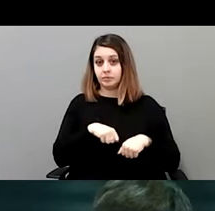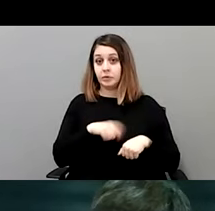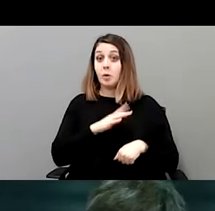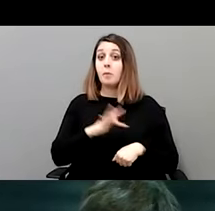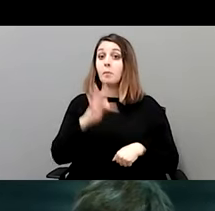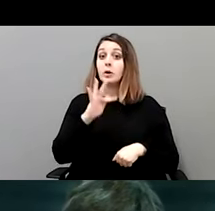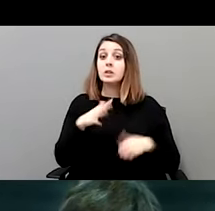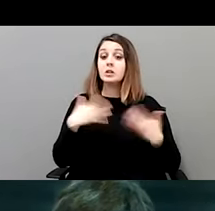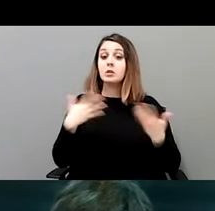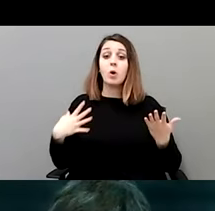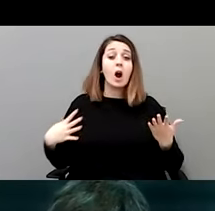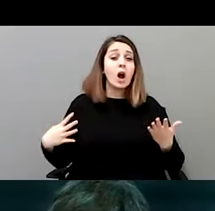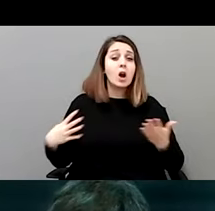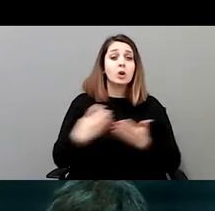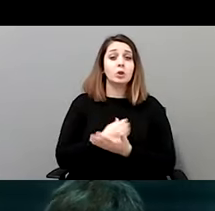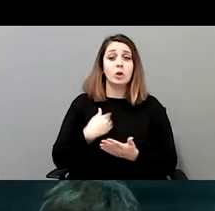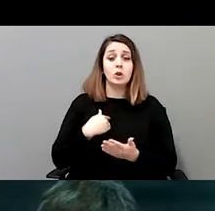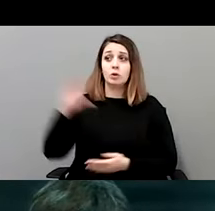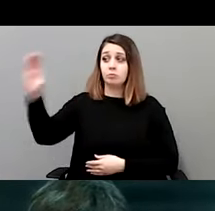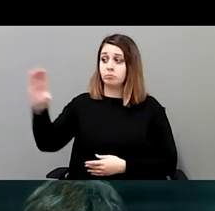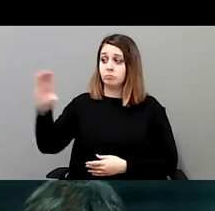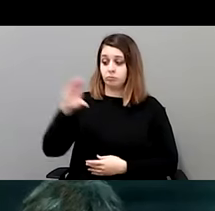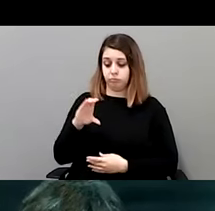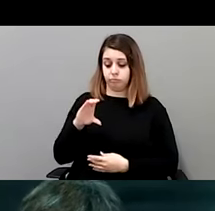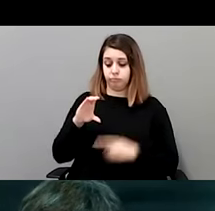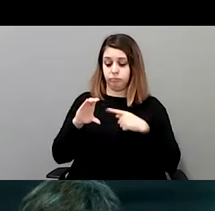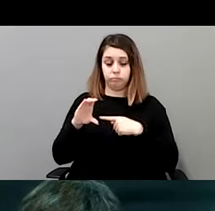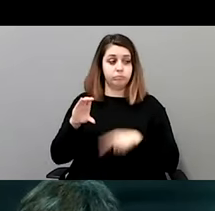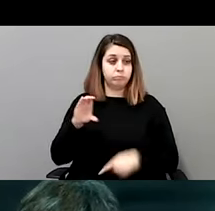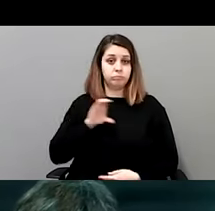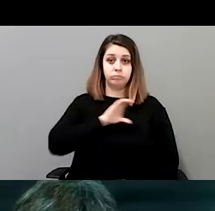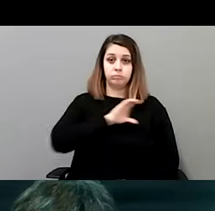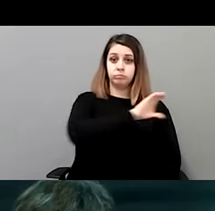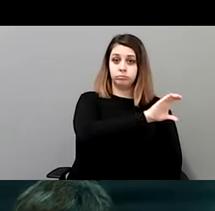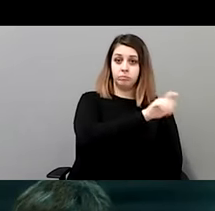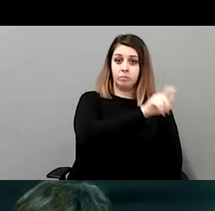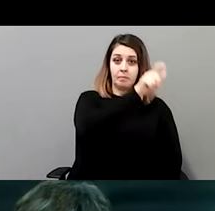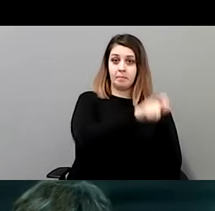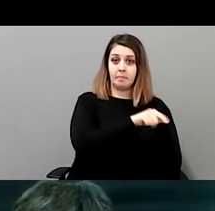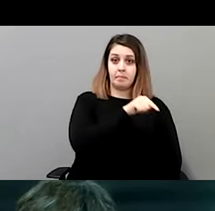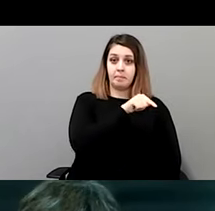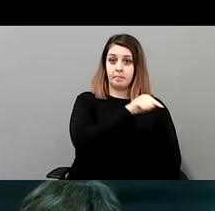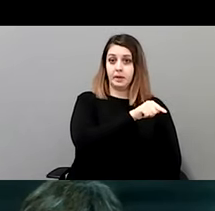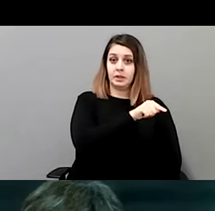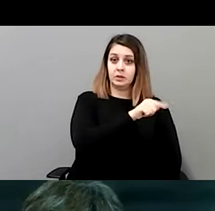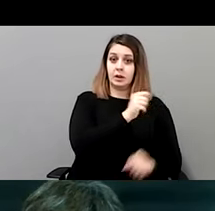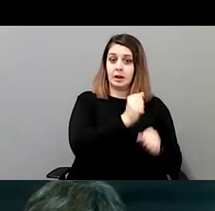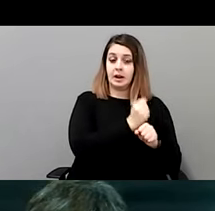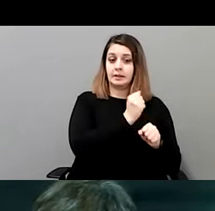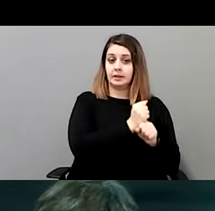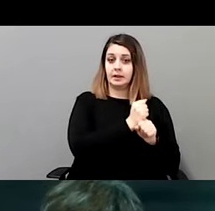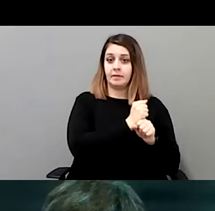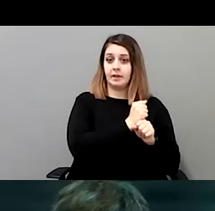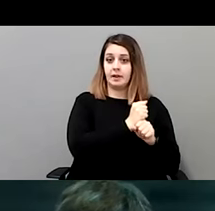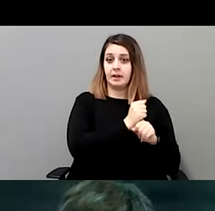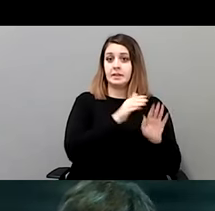que todo lo que cobro lo percibe la persona que trabaja. No